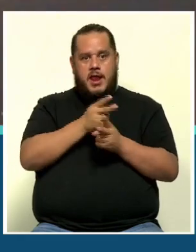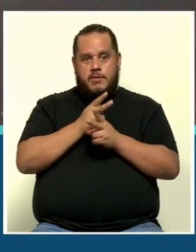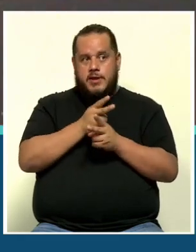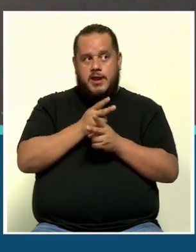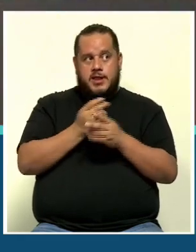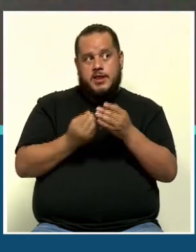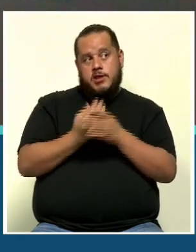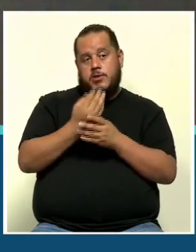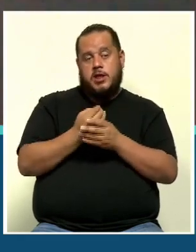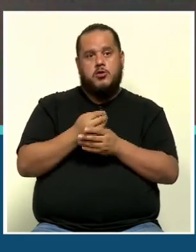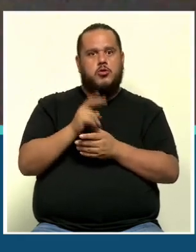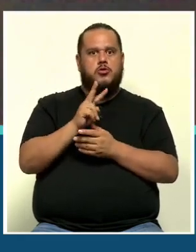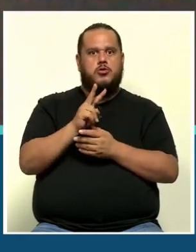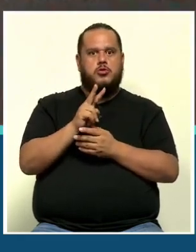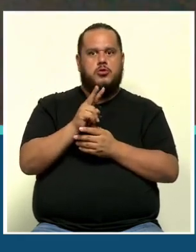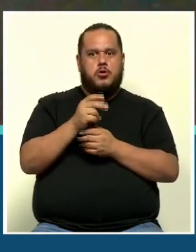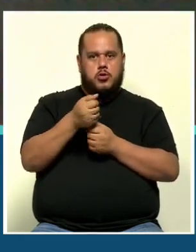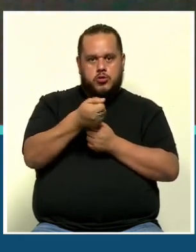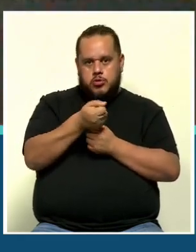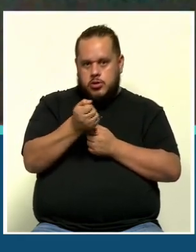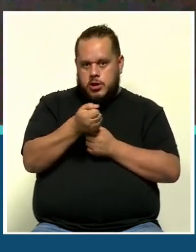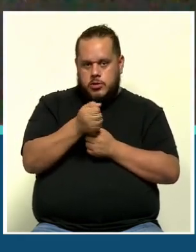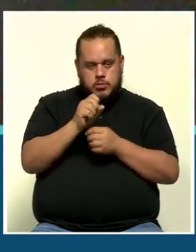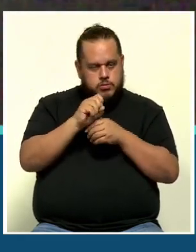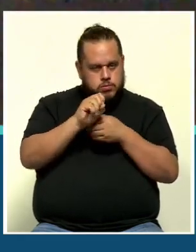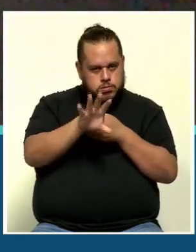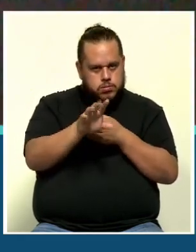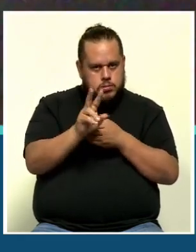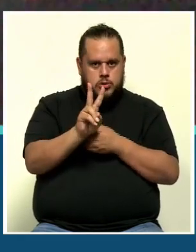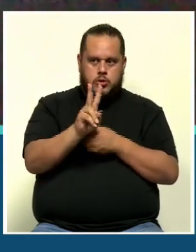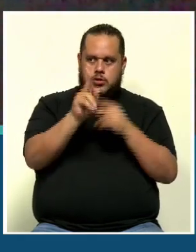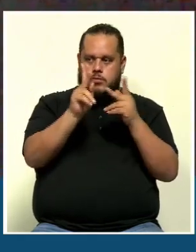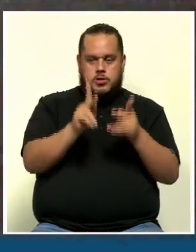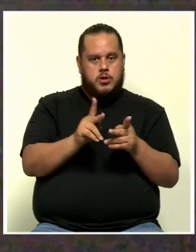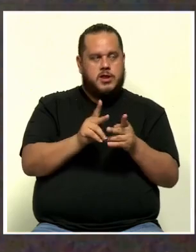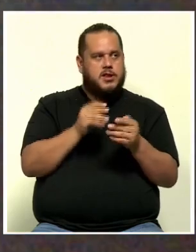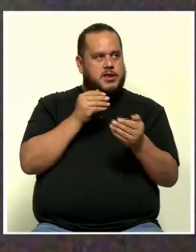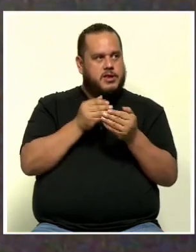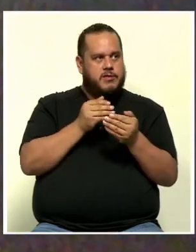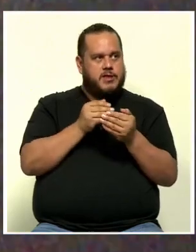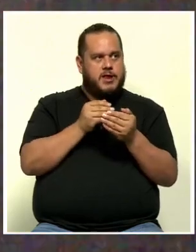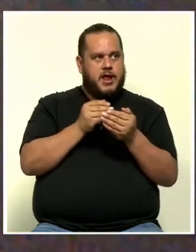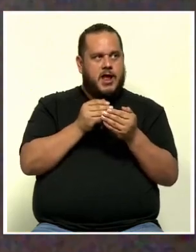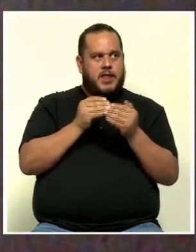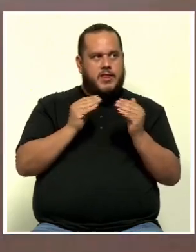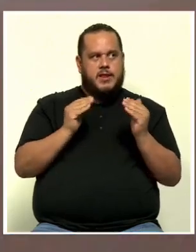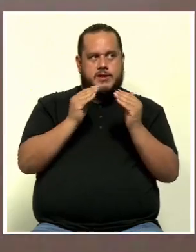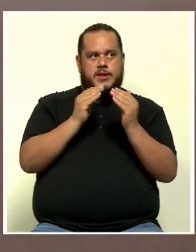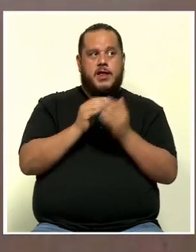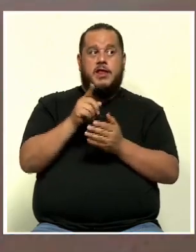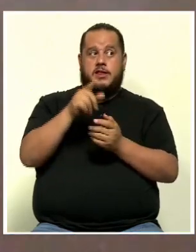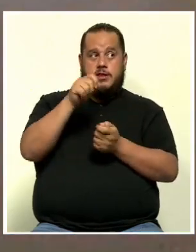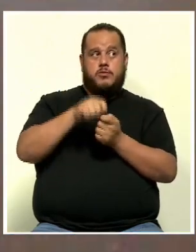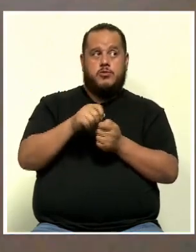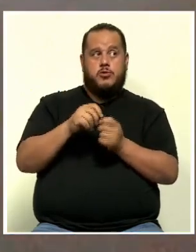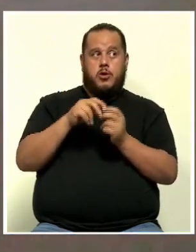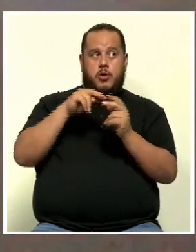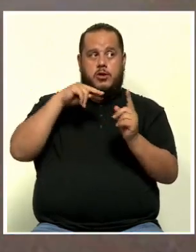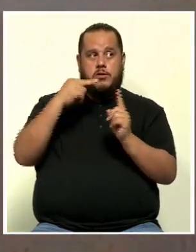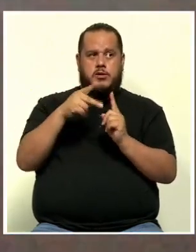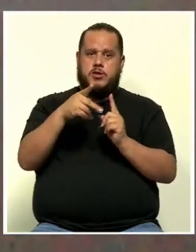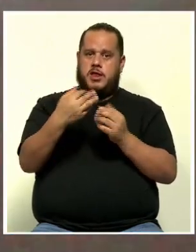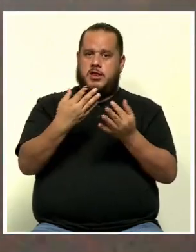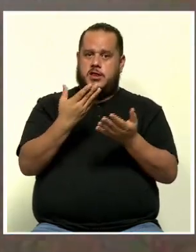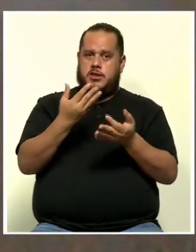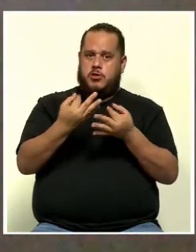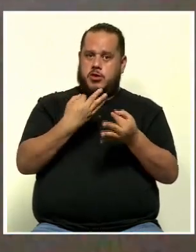logra observar son dos luces, al parecer 2 personas que estaban cerca de la cúspide. Desde ese punto de vista, tal vez ustedes nos explican